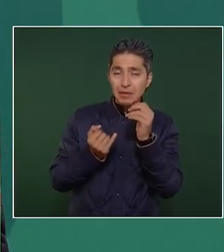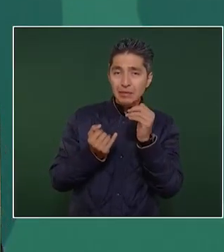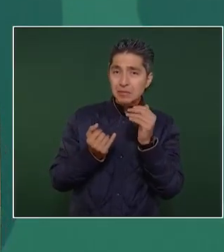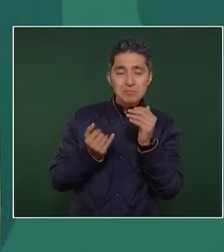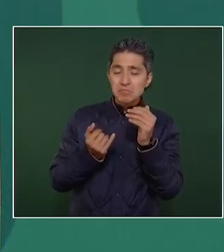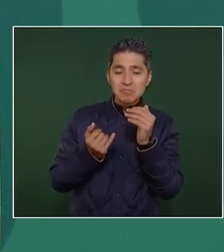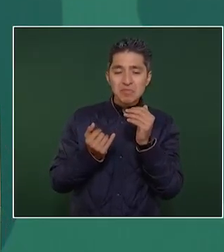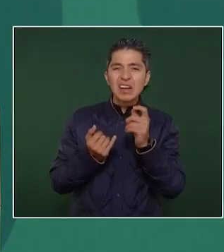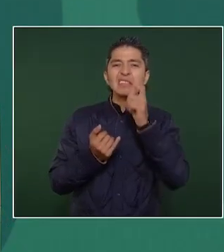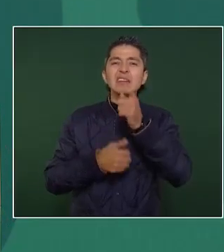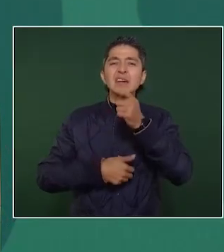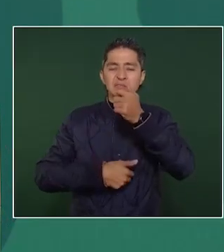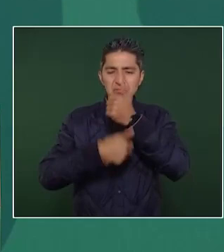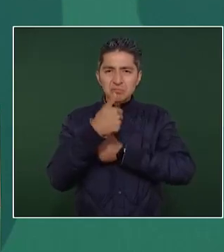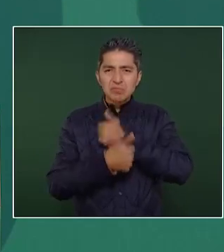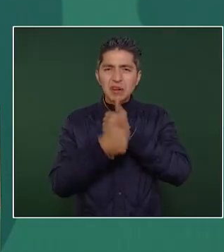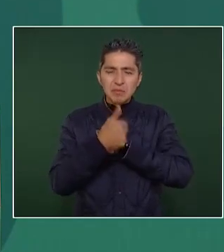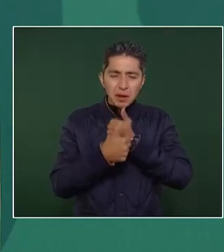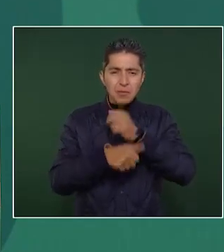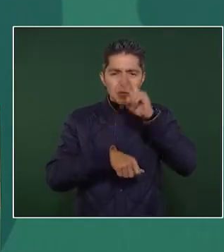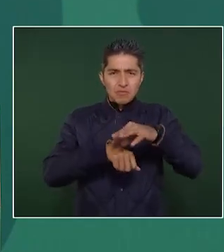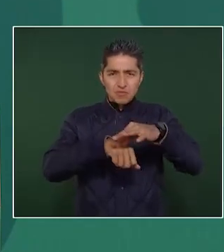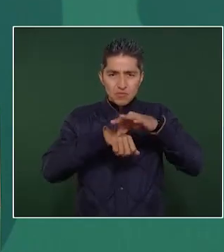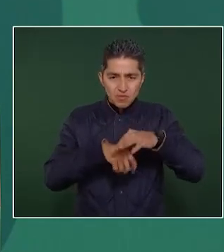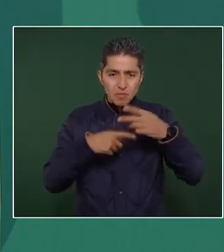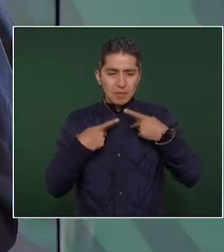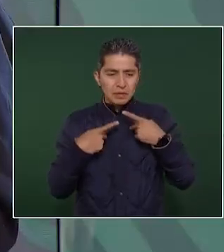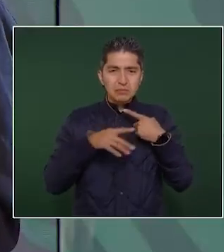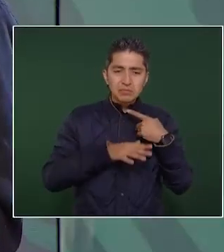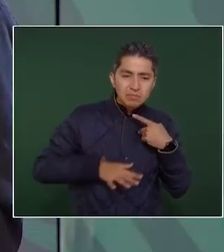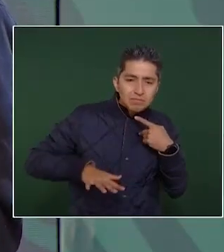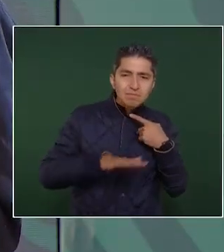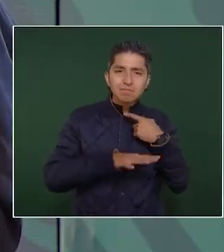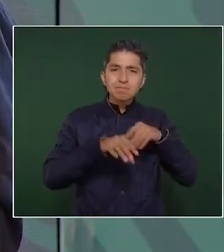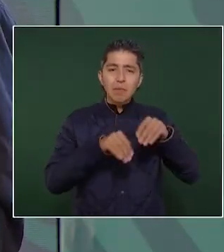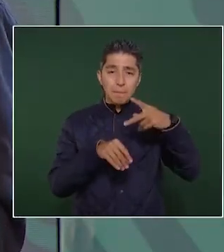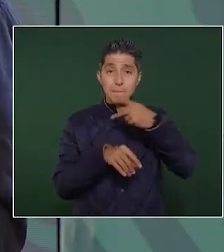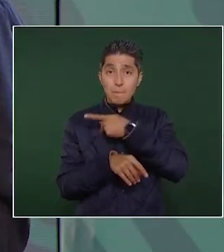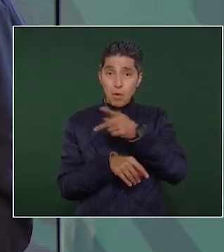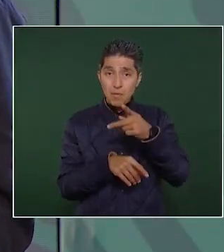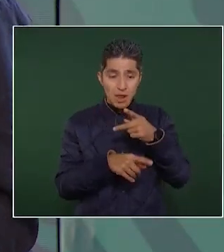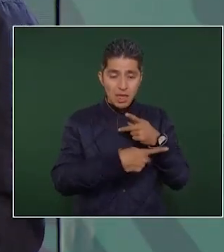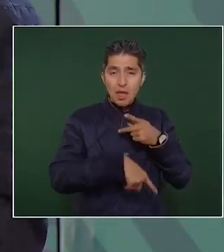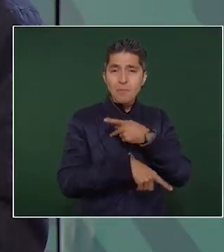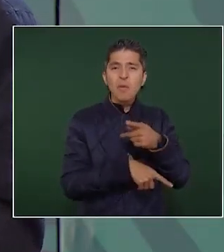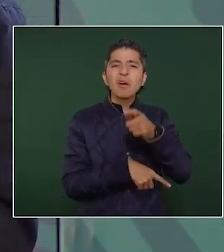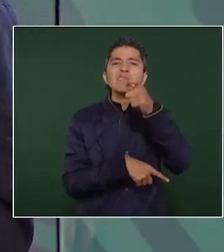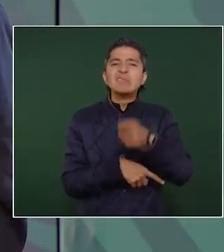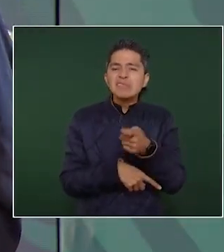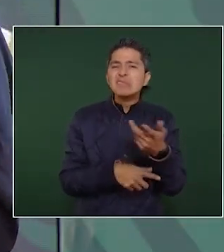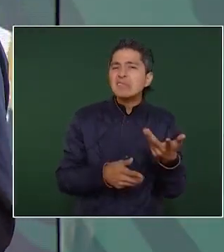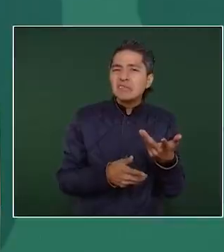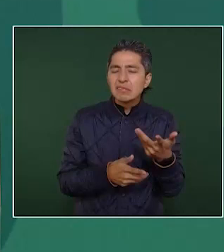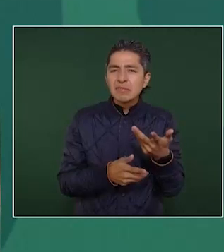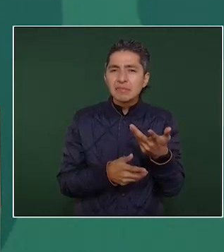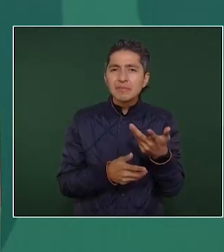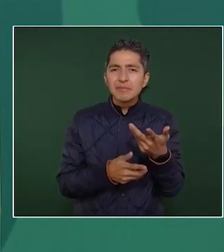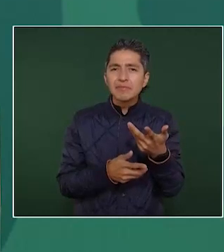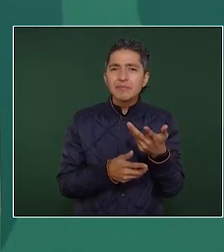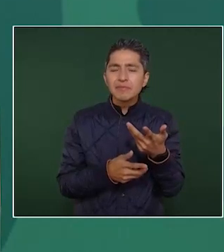Una democracia auténtica, verdadera, para el pobre significa